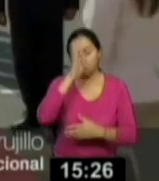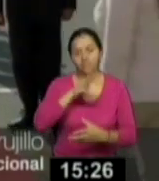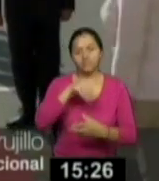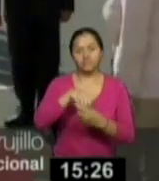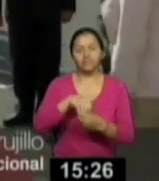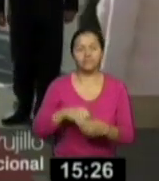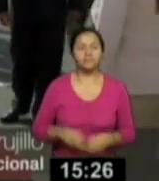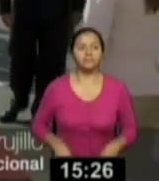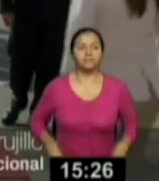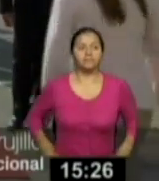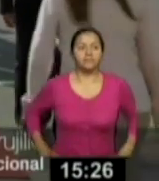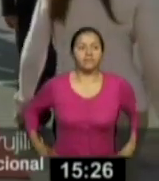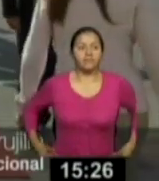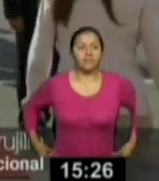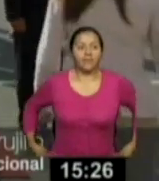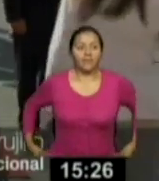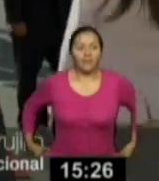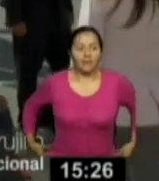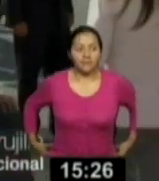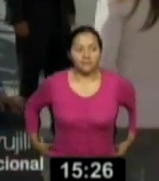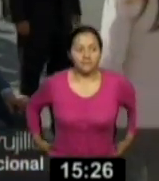país.